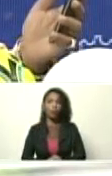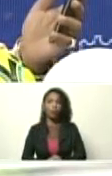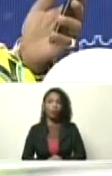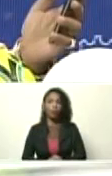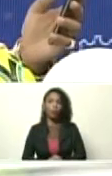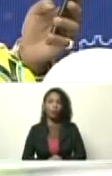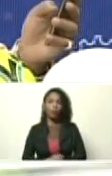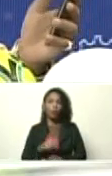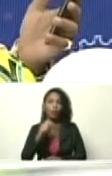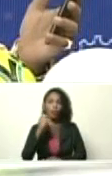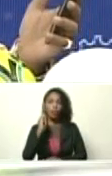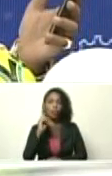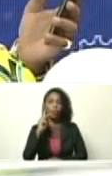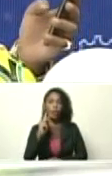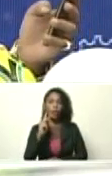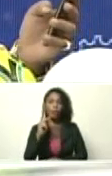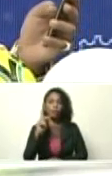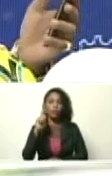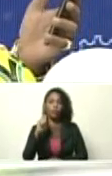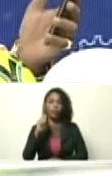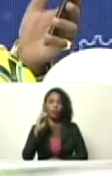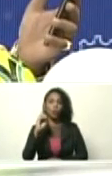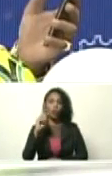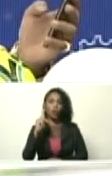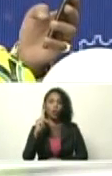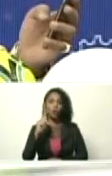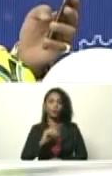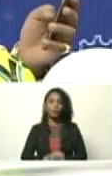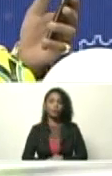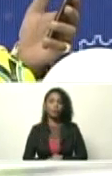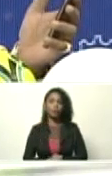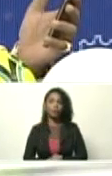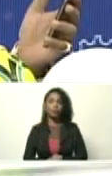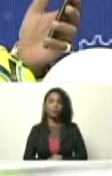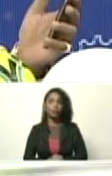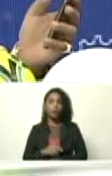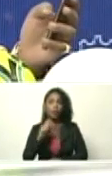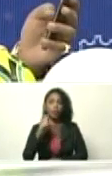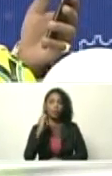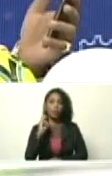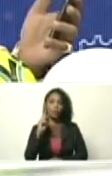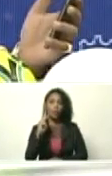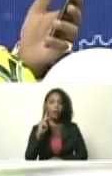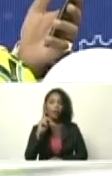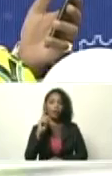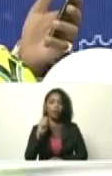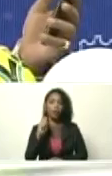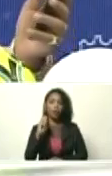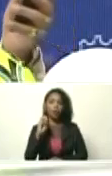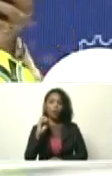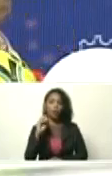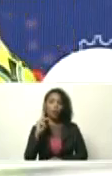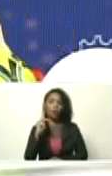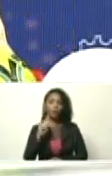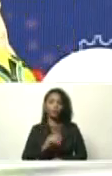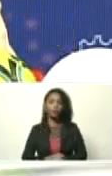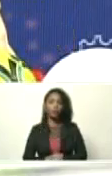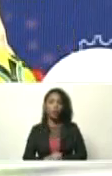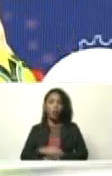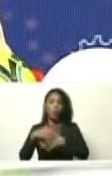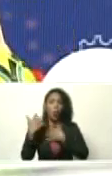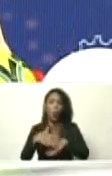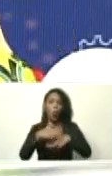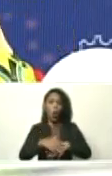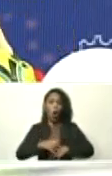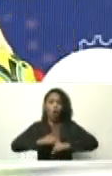Quita TikTok, TikTok, TikTok, TikTok, TikTok. Una marcha de gordo.